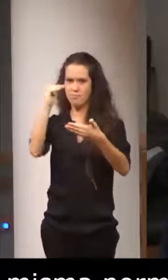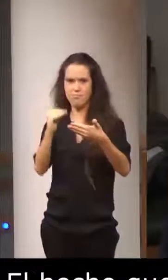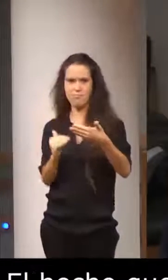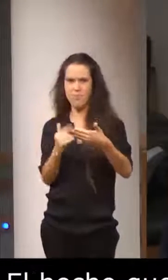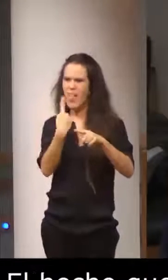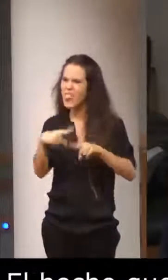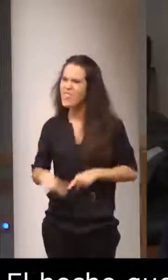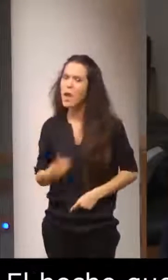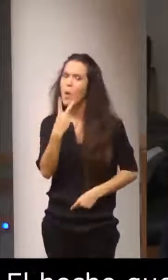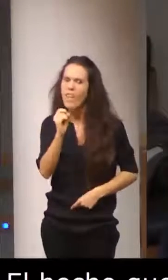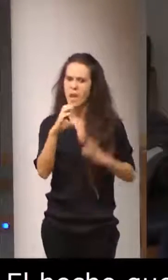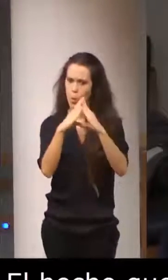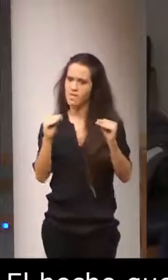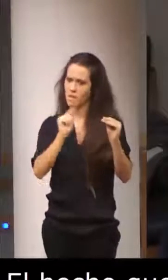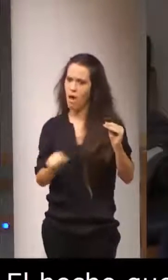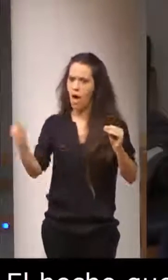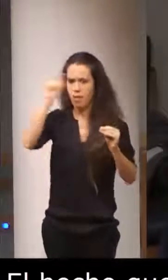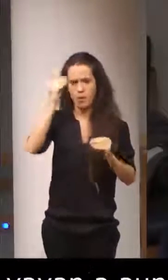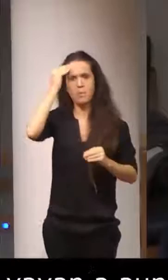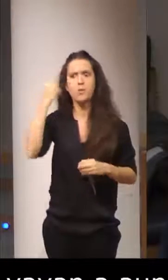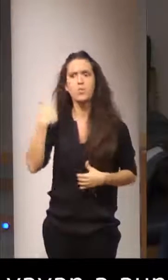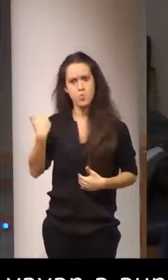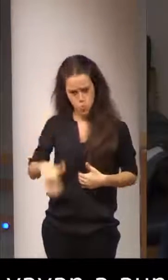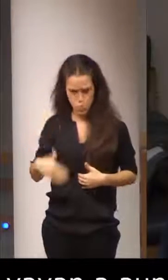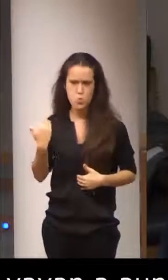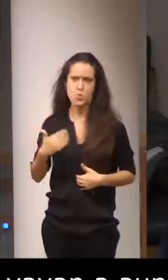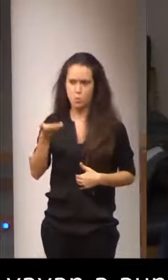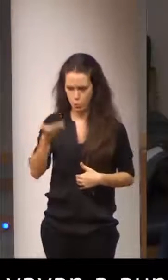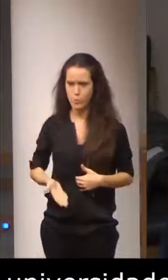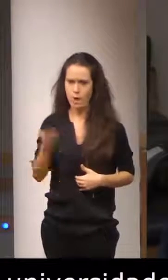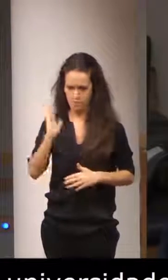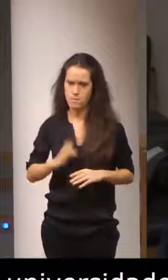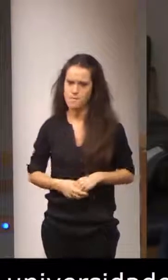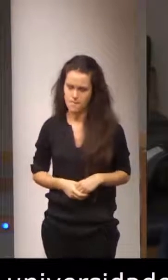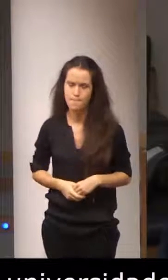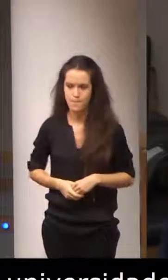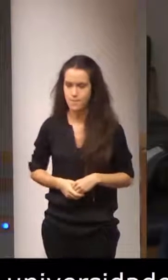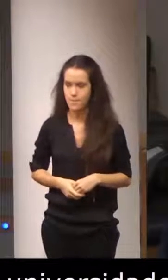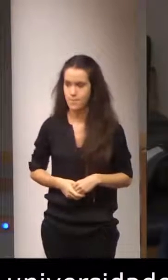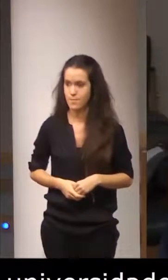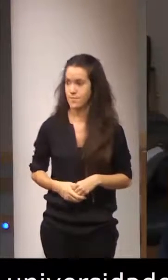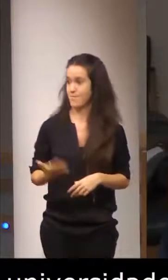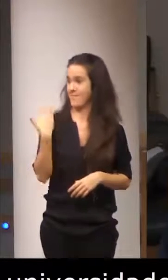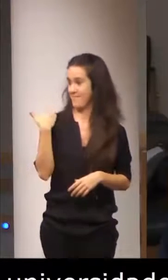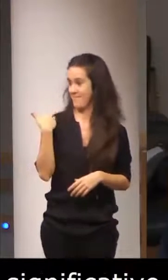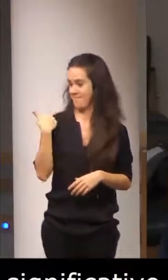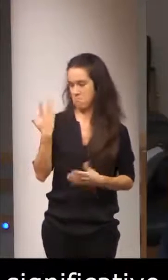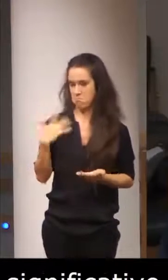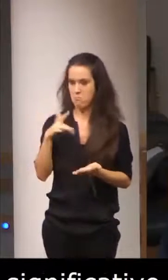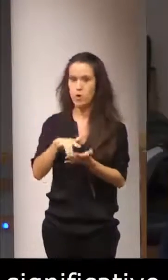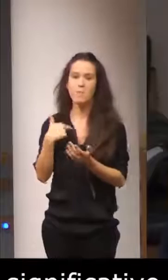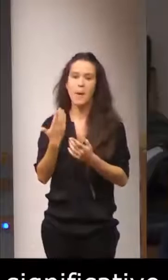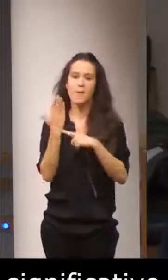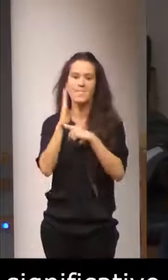20 universidades creo que es bastante significativo porque lo decíamos el otro día en la presentación de otro de los cursos